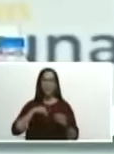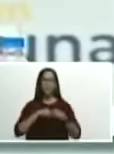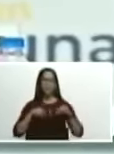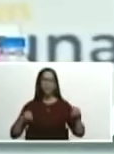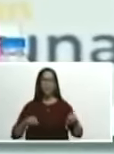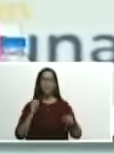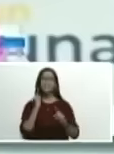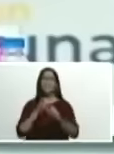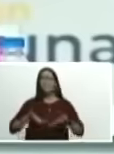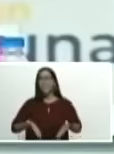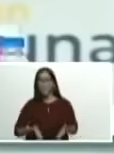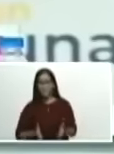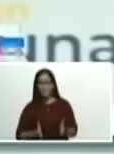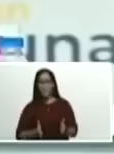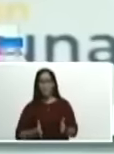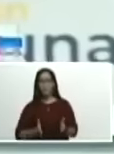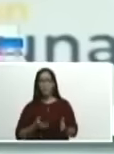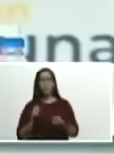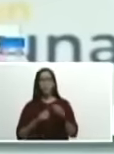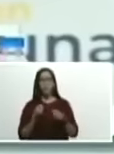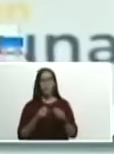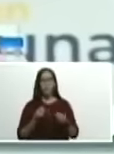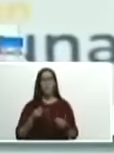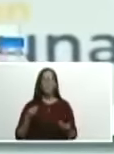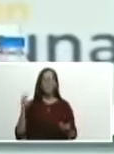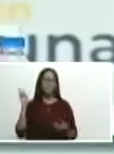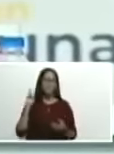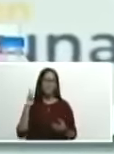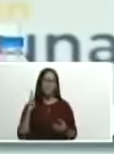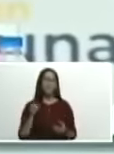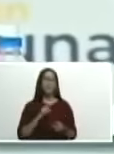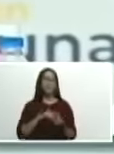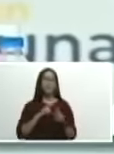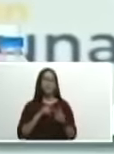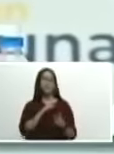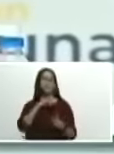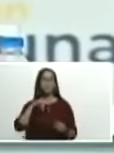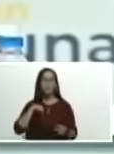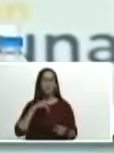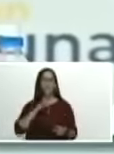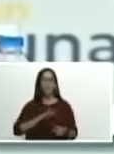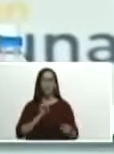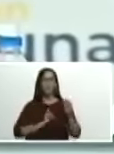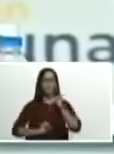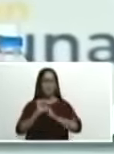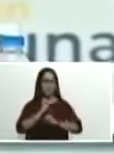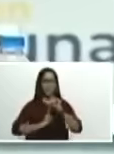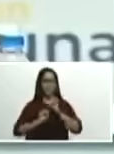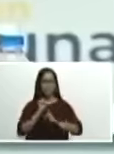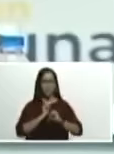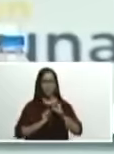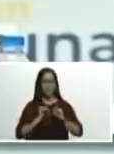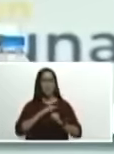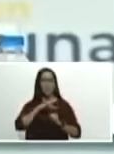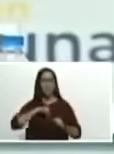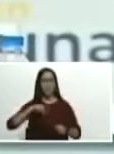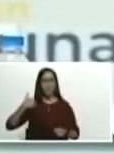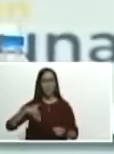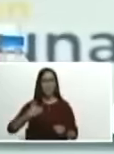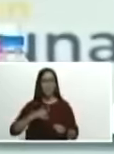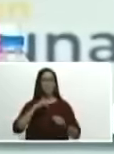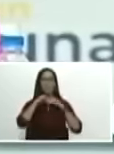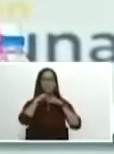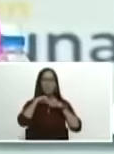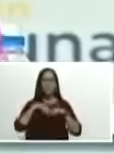territorio desde que nacimos como república. Así que nosotros estamos defendiendo nuestros derechos